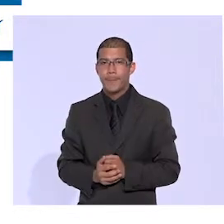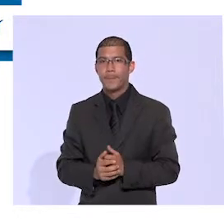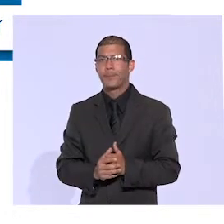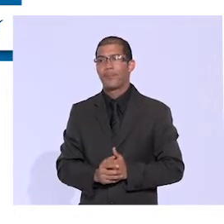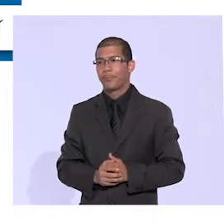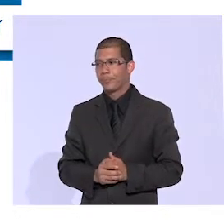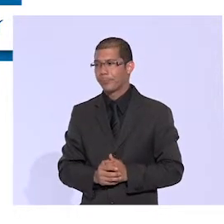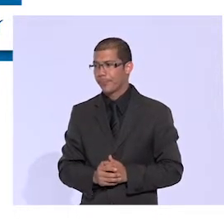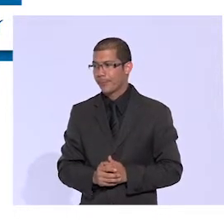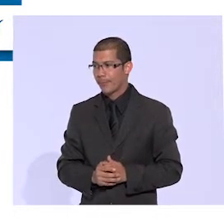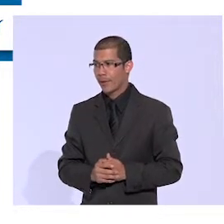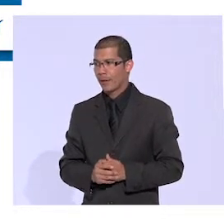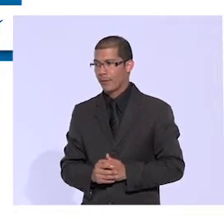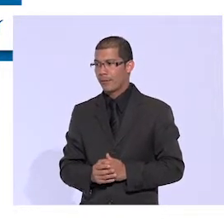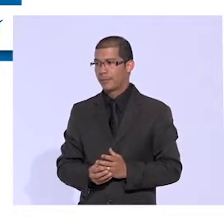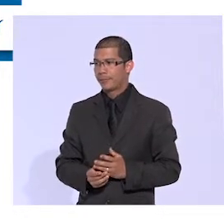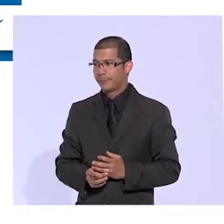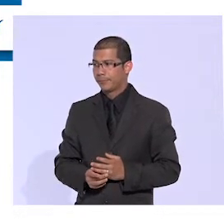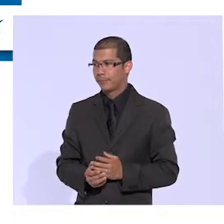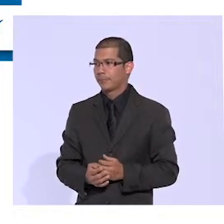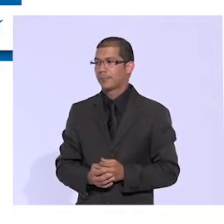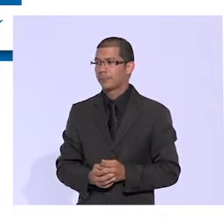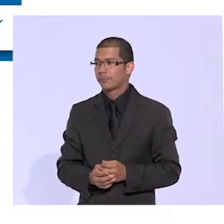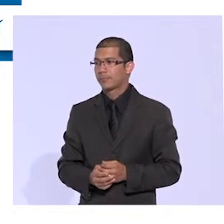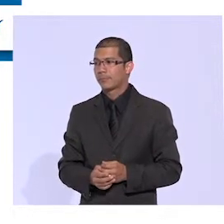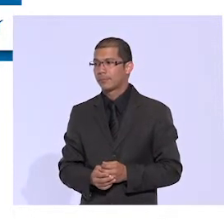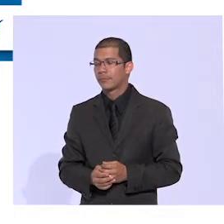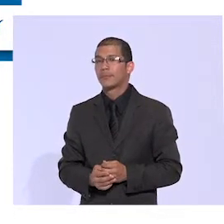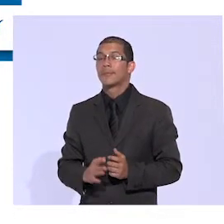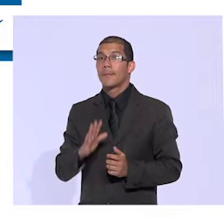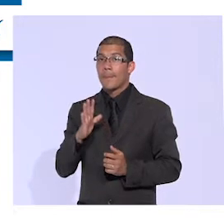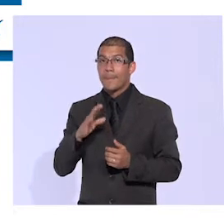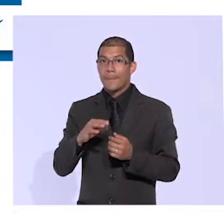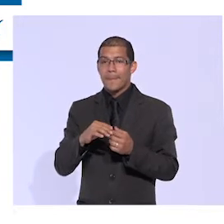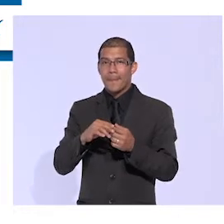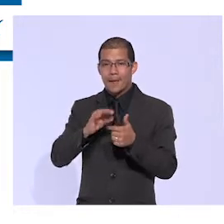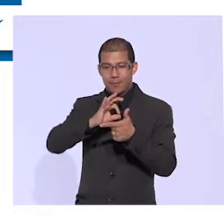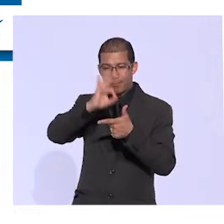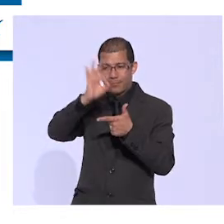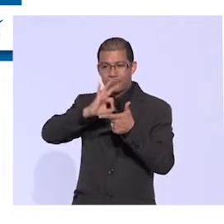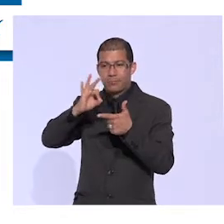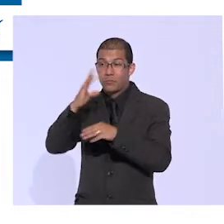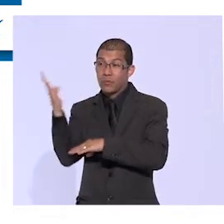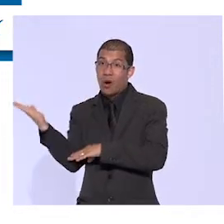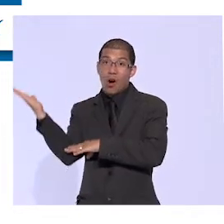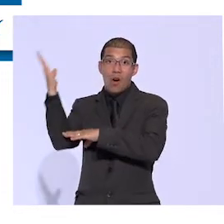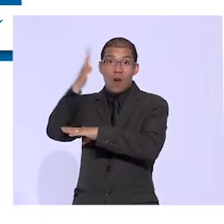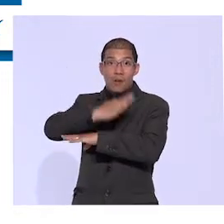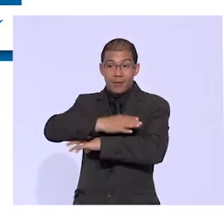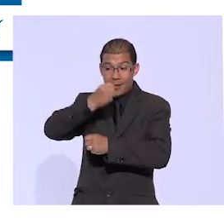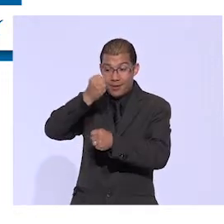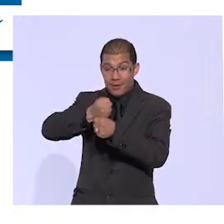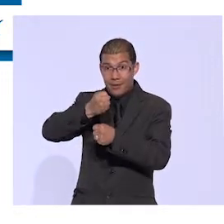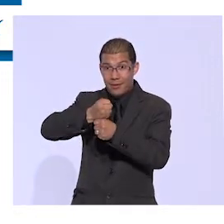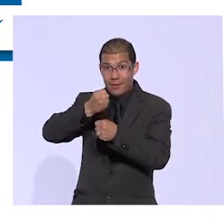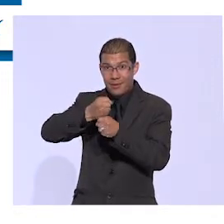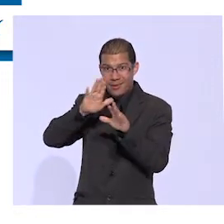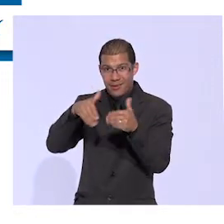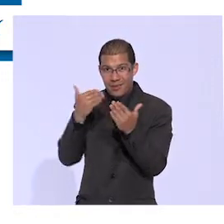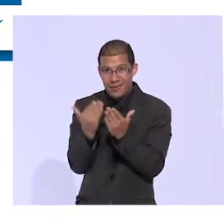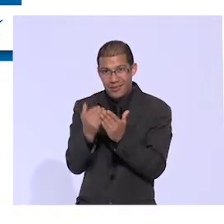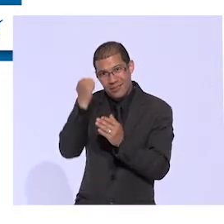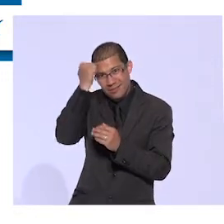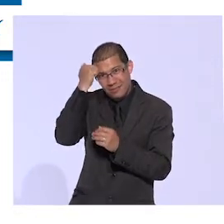parecido. Es decir, a mayor porcentaje de docentes a tiempo completo, mejores rendimientos también de manera agregada. Estos son